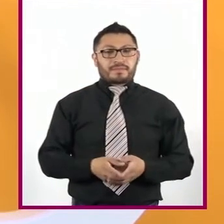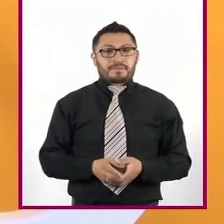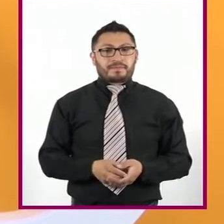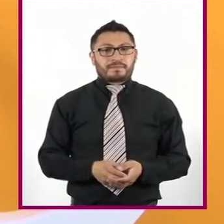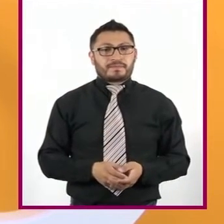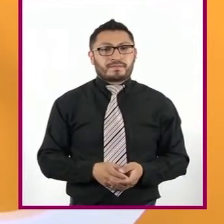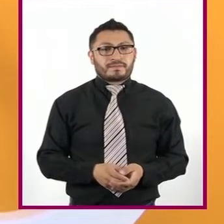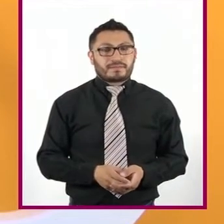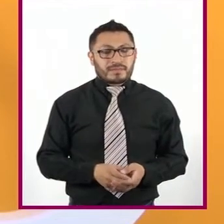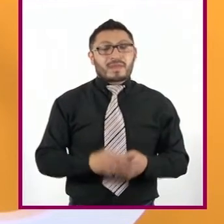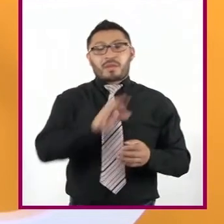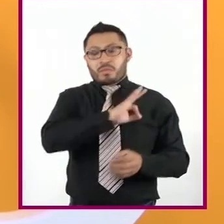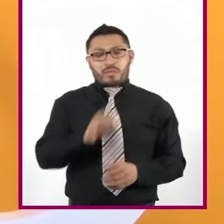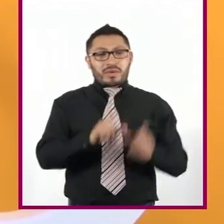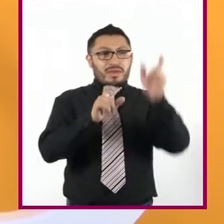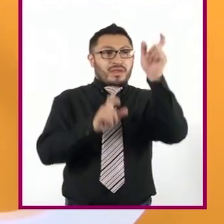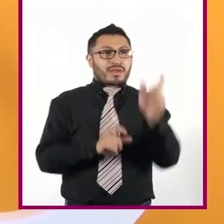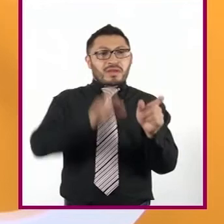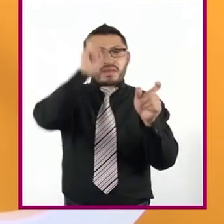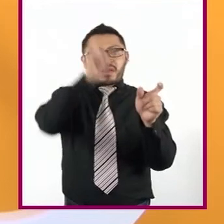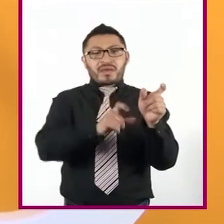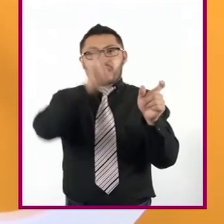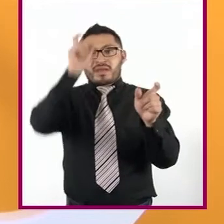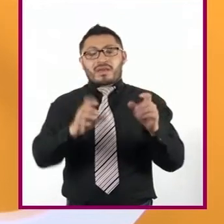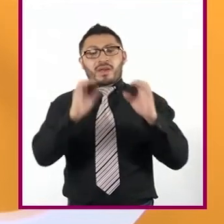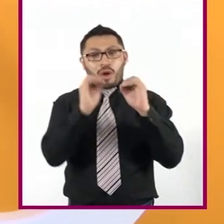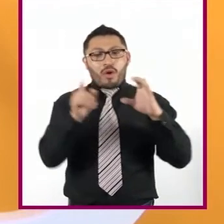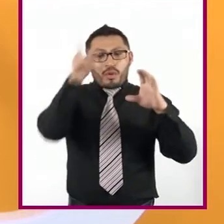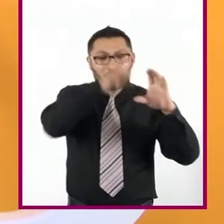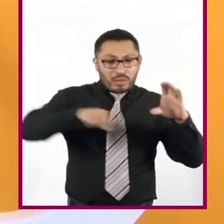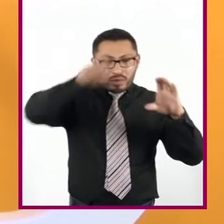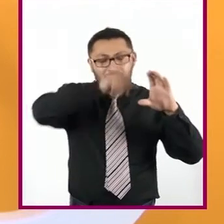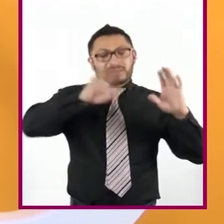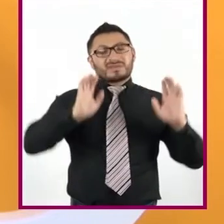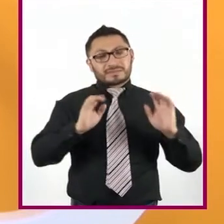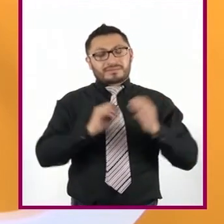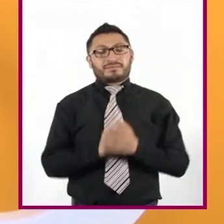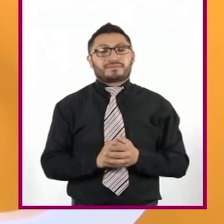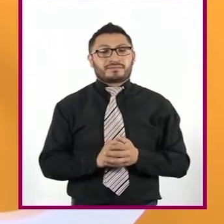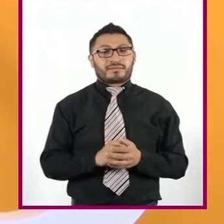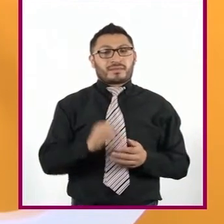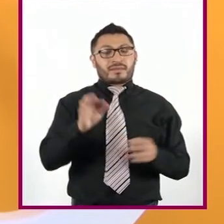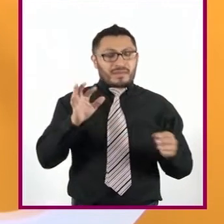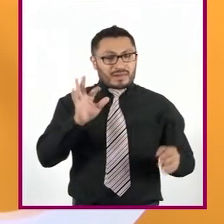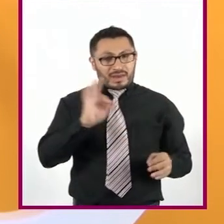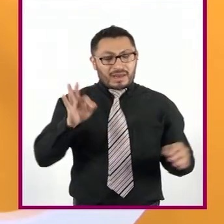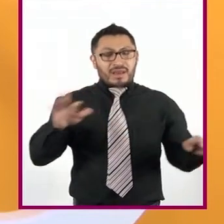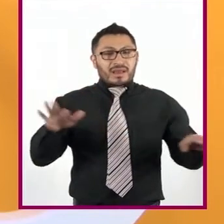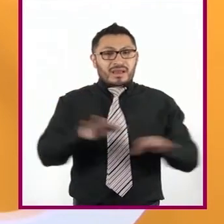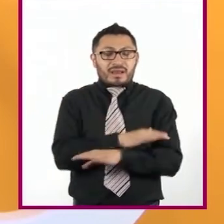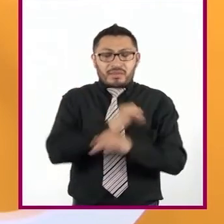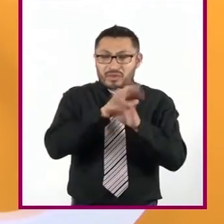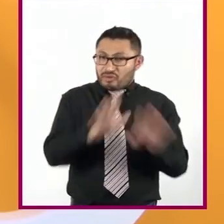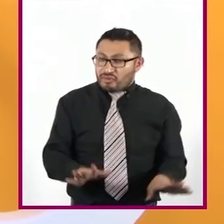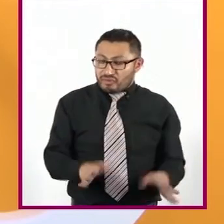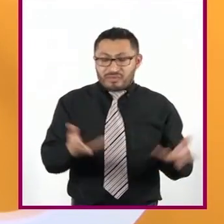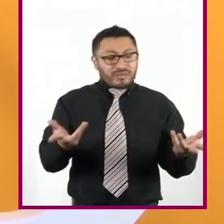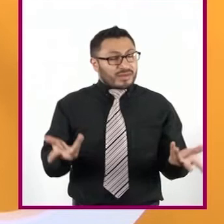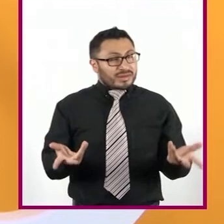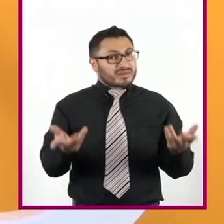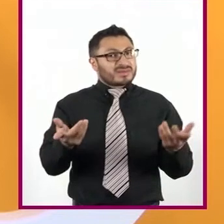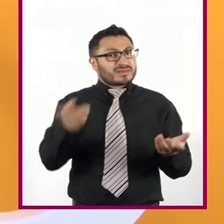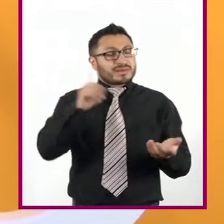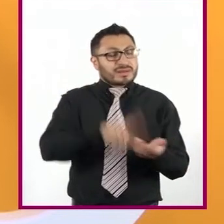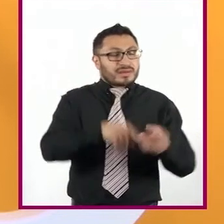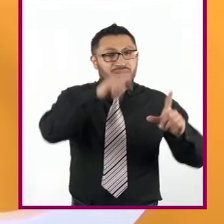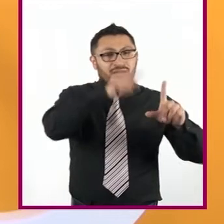barras, circular y polígono de frecuencias. ¿Hay algún cambio de información en gráficas o representan la